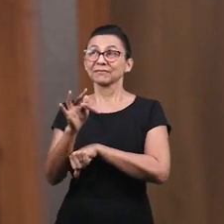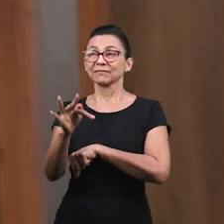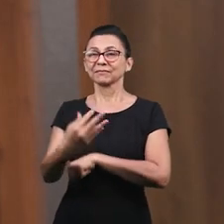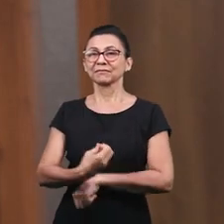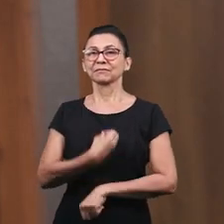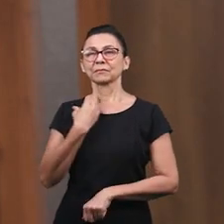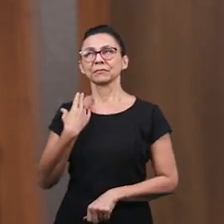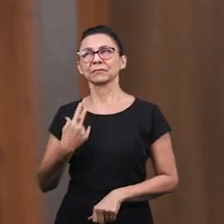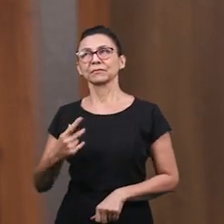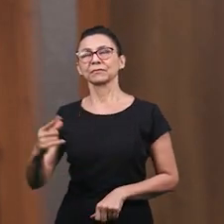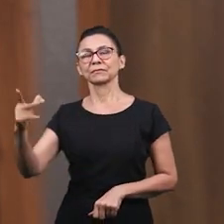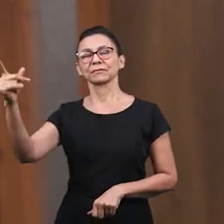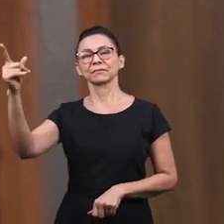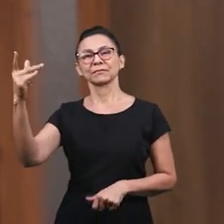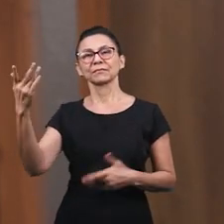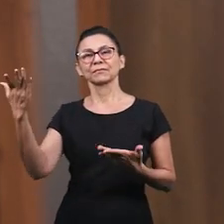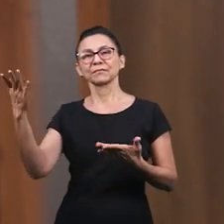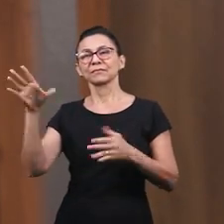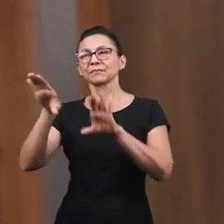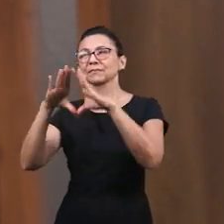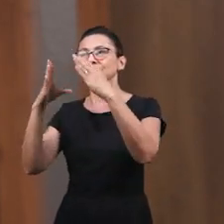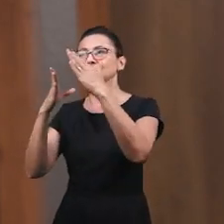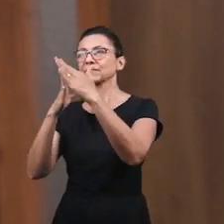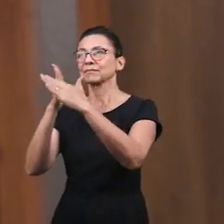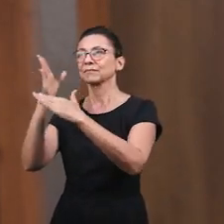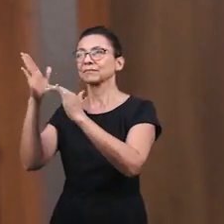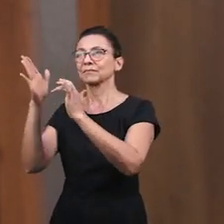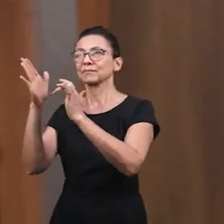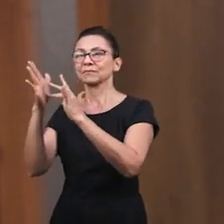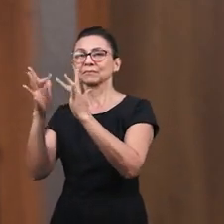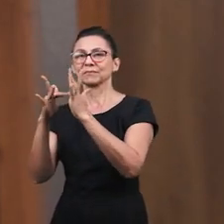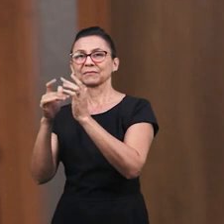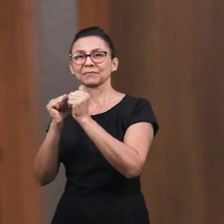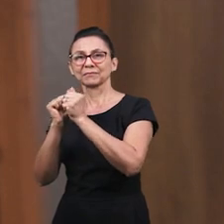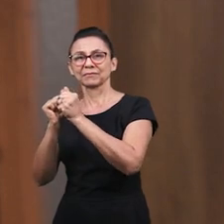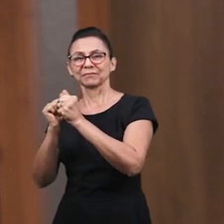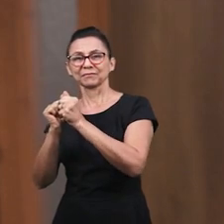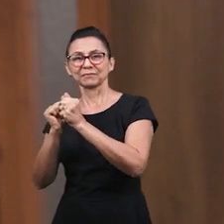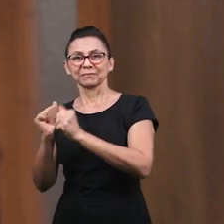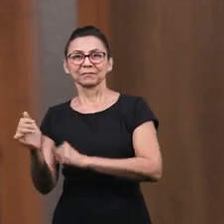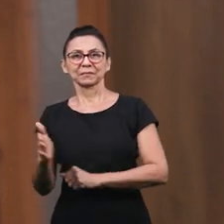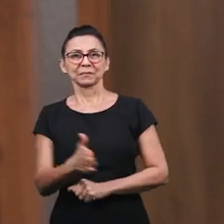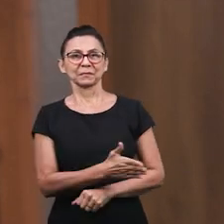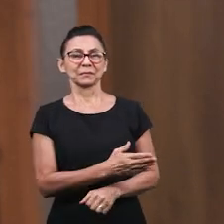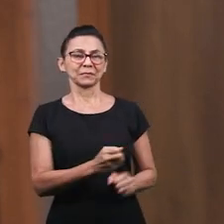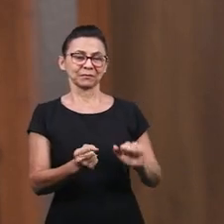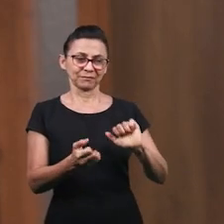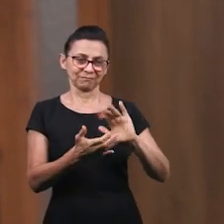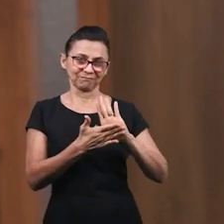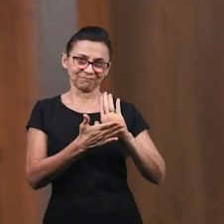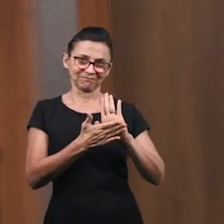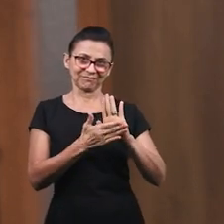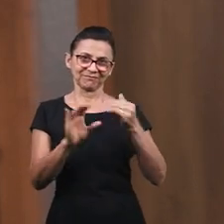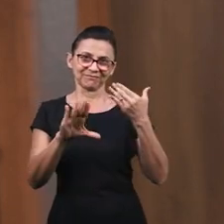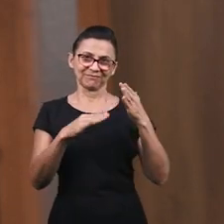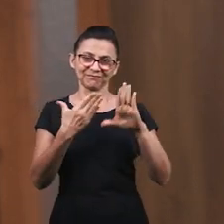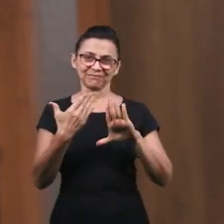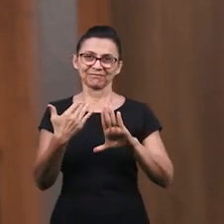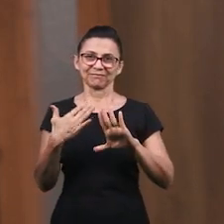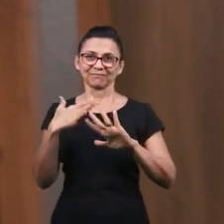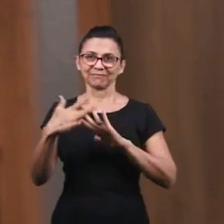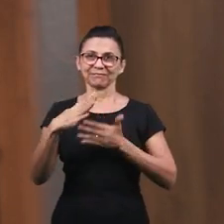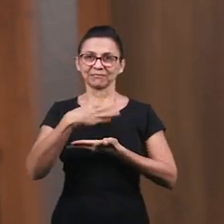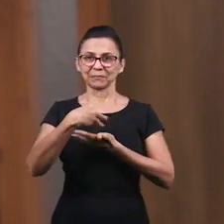vida eterna con el Salvador en el cielo. Y ahora nosotros vamos a cantar un loor terminando esta clase, el